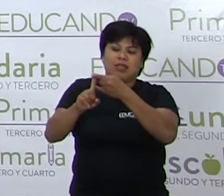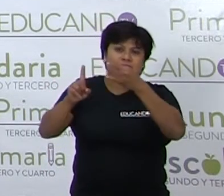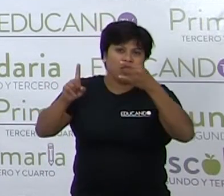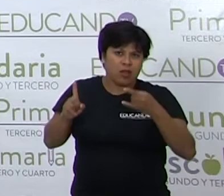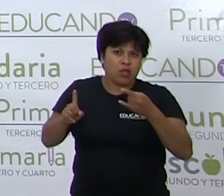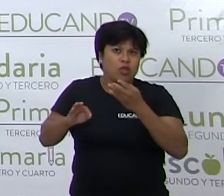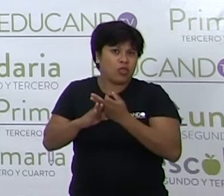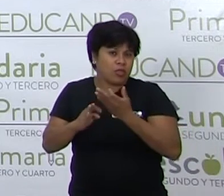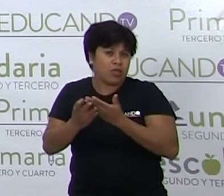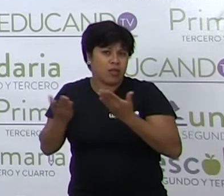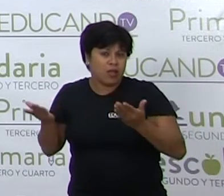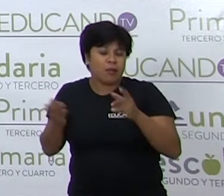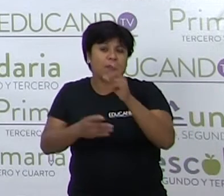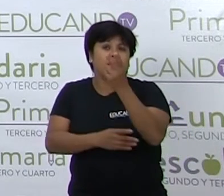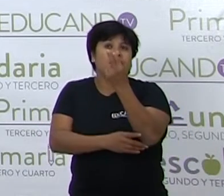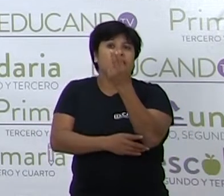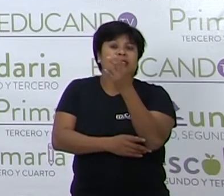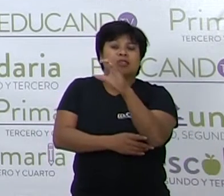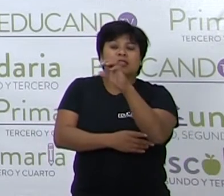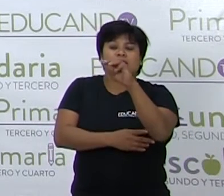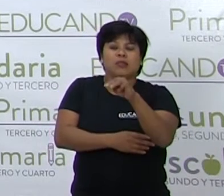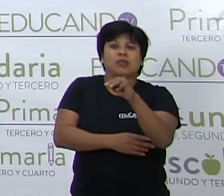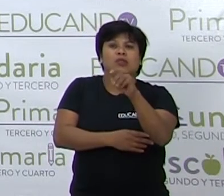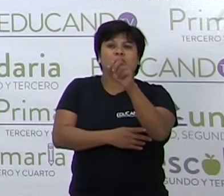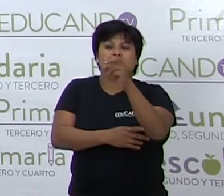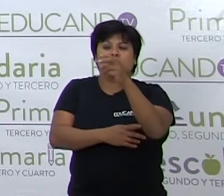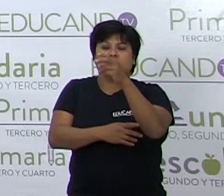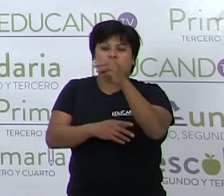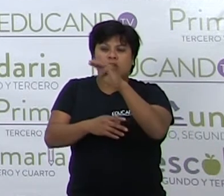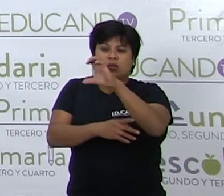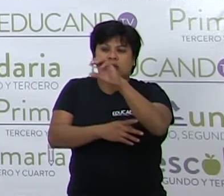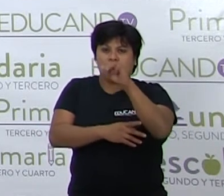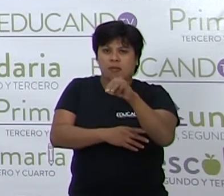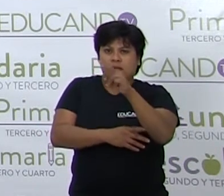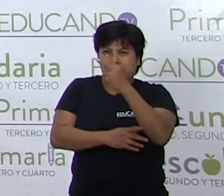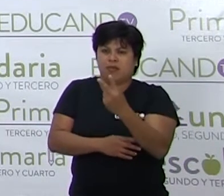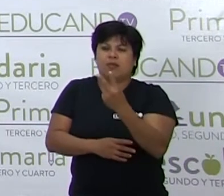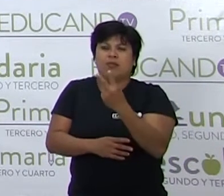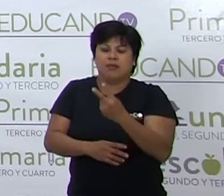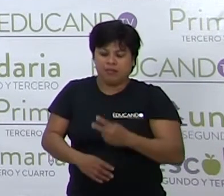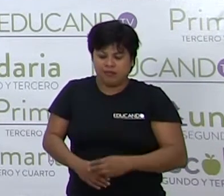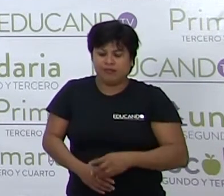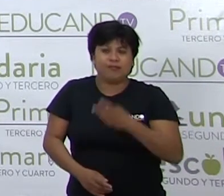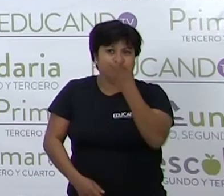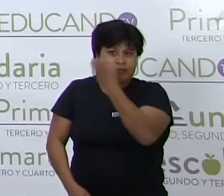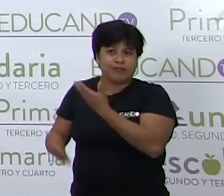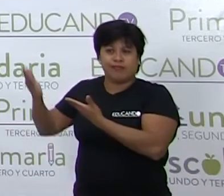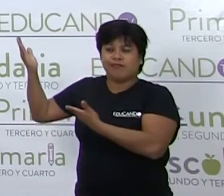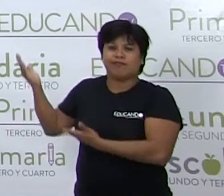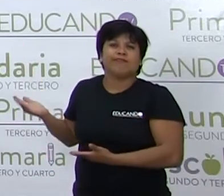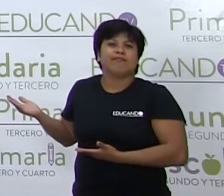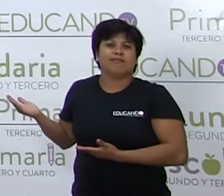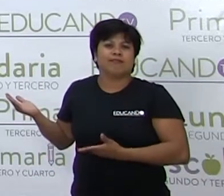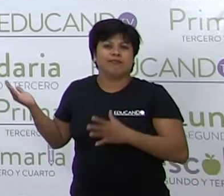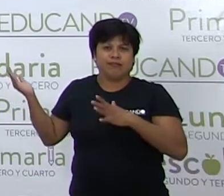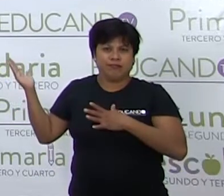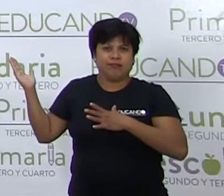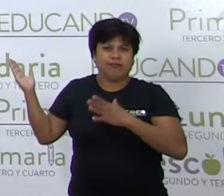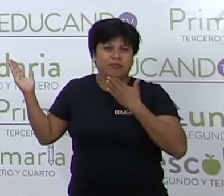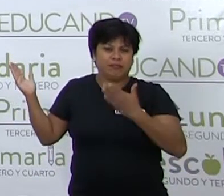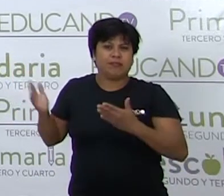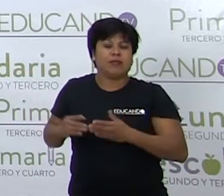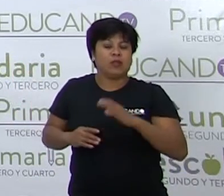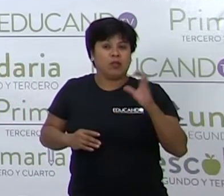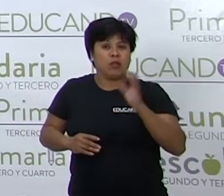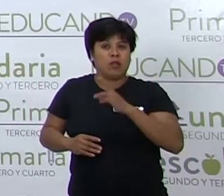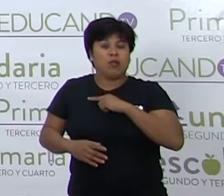ahora a 25 centímetros cuadrados ahí lo tenemos bien una